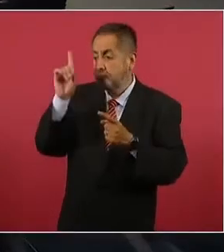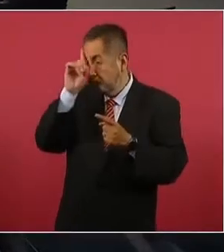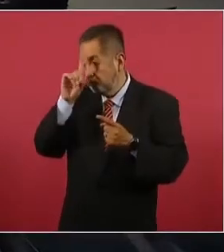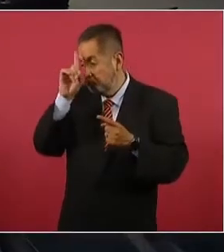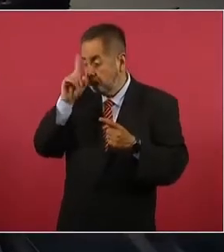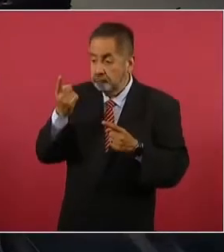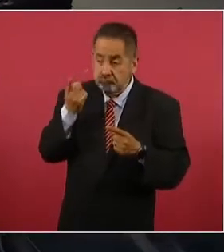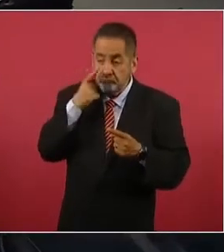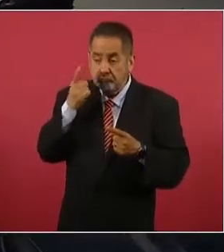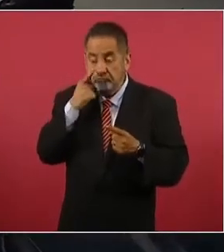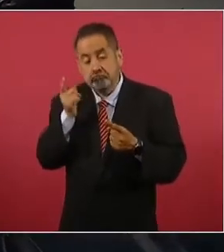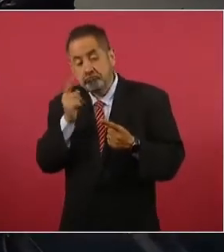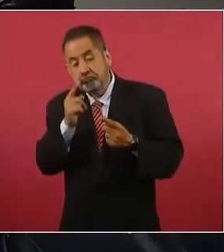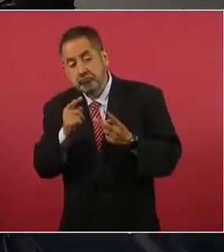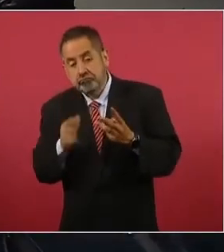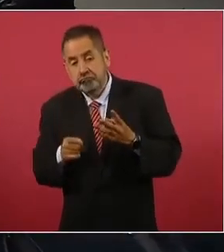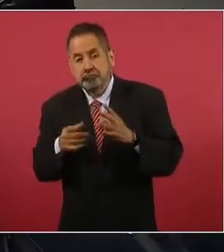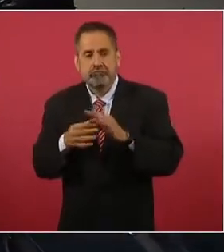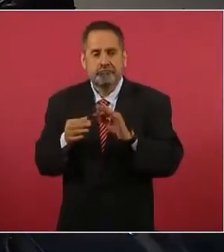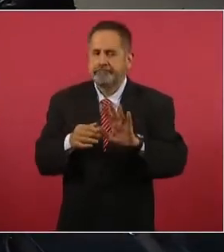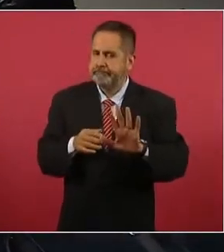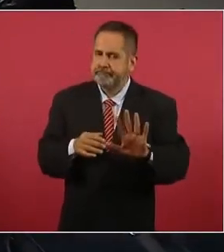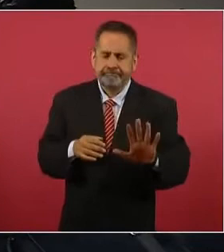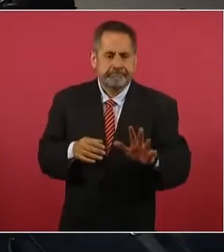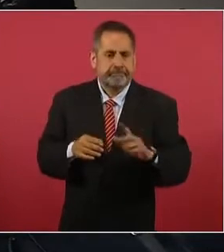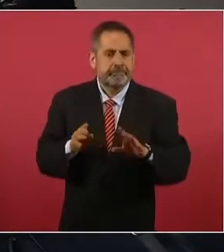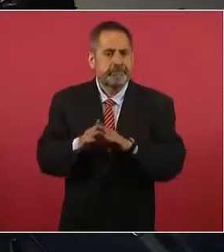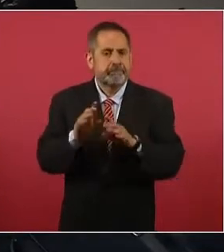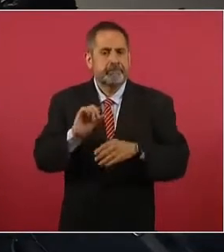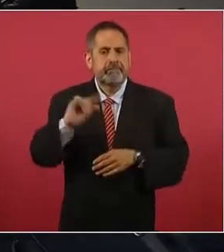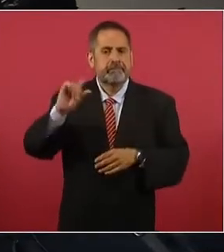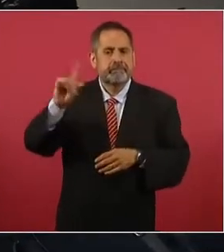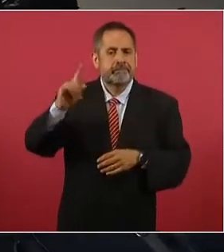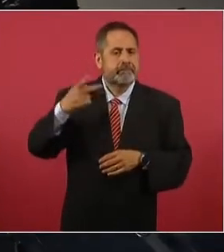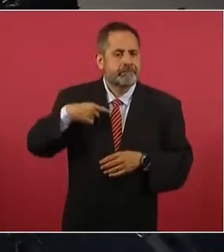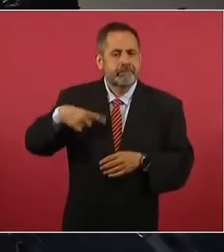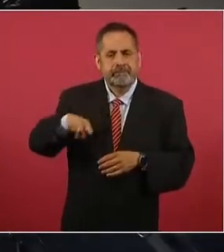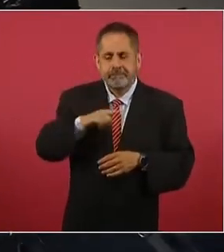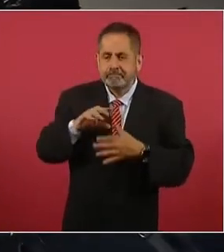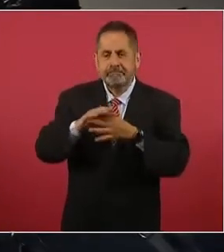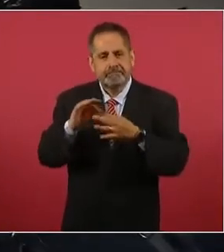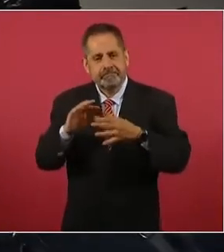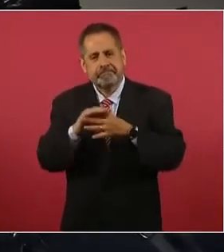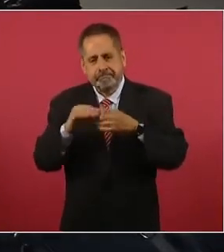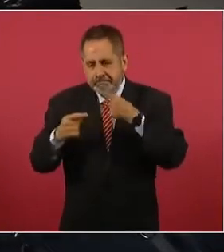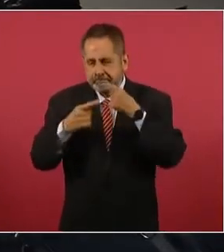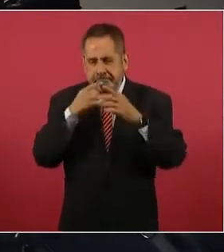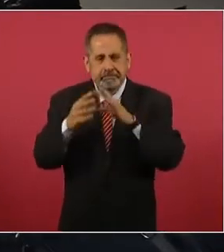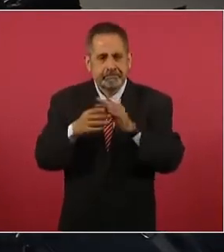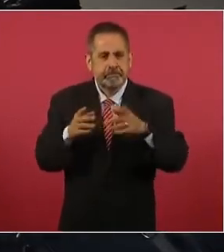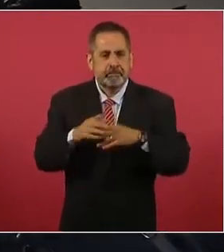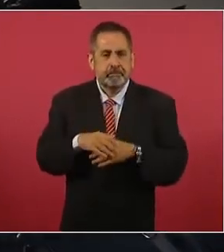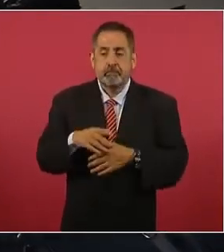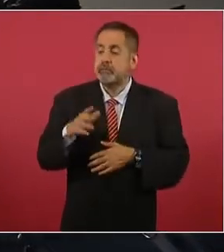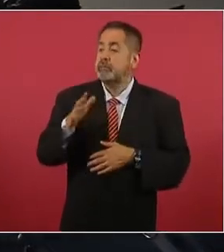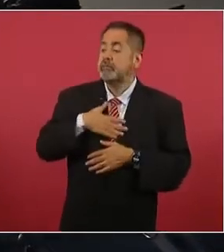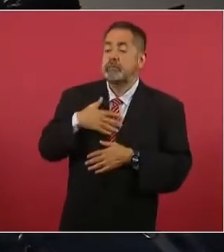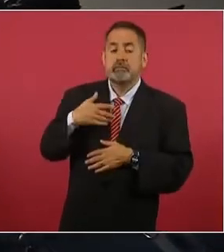recomendaciones de funcionarios públicos, el hablar en mi